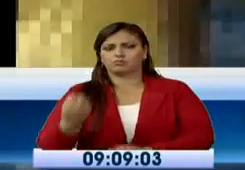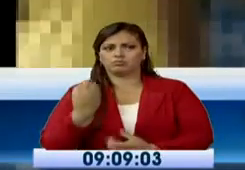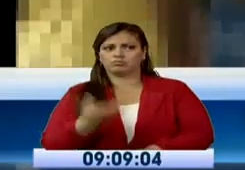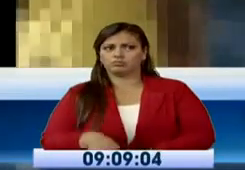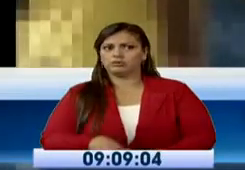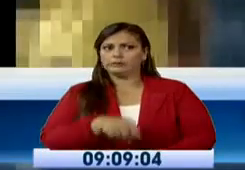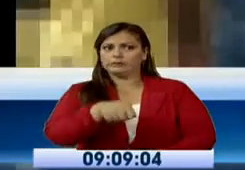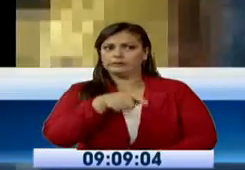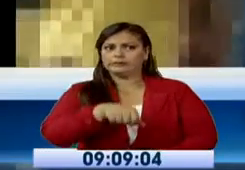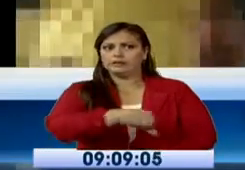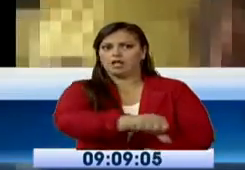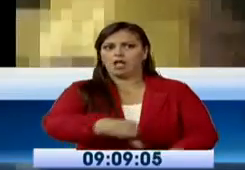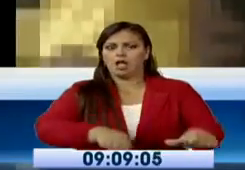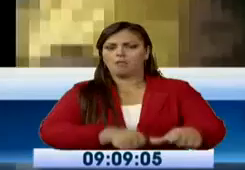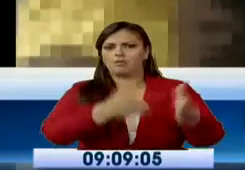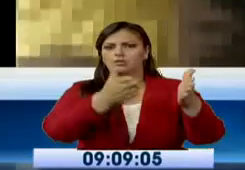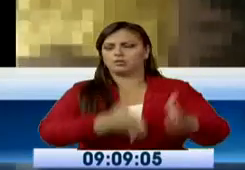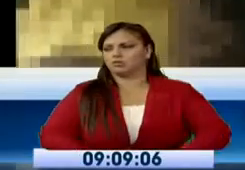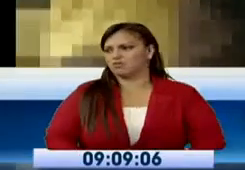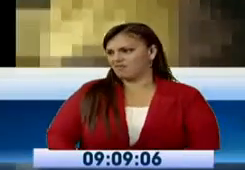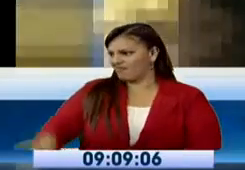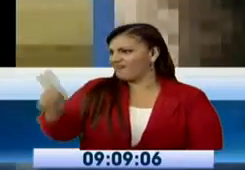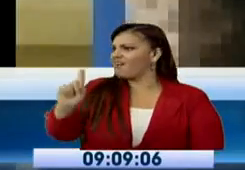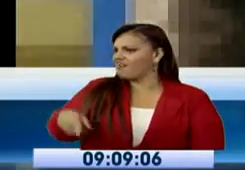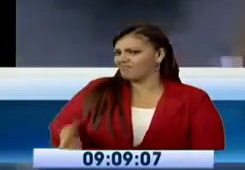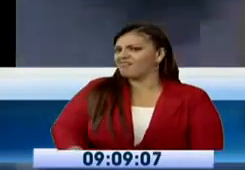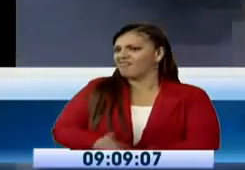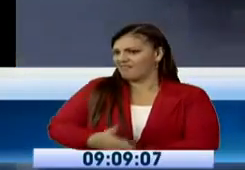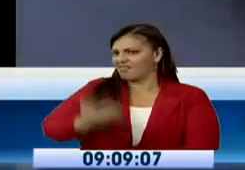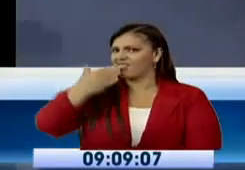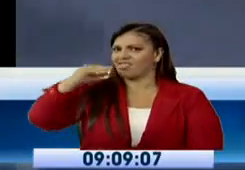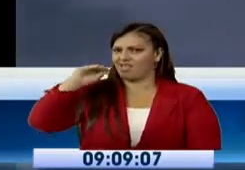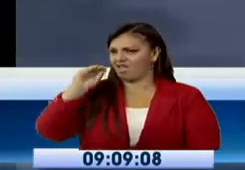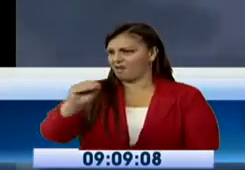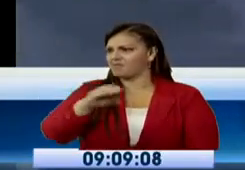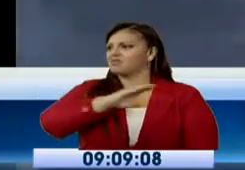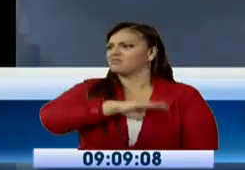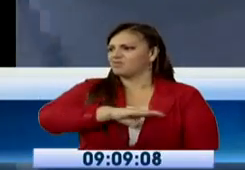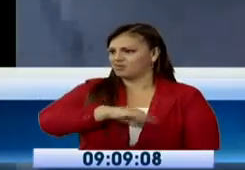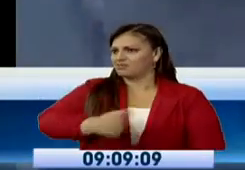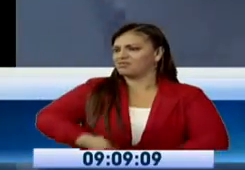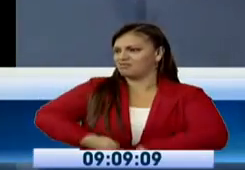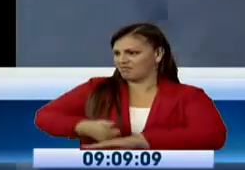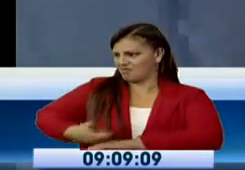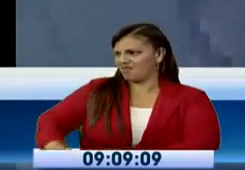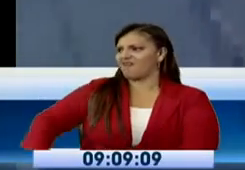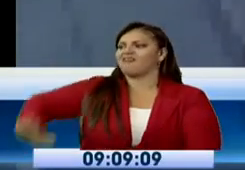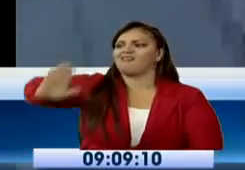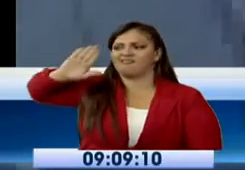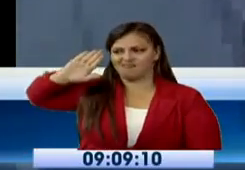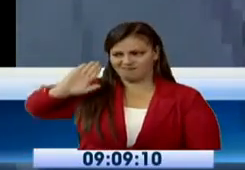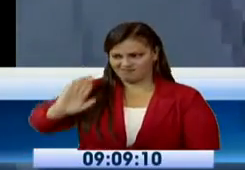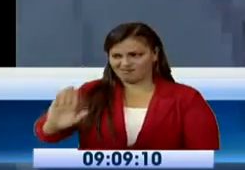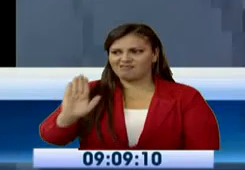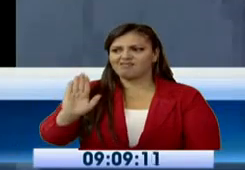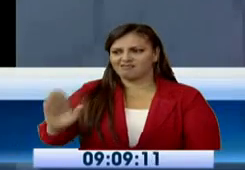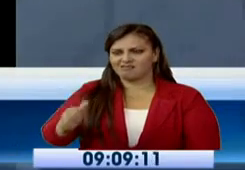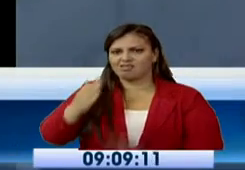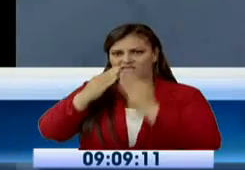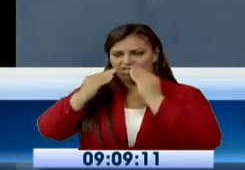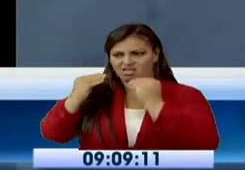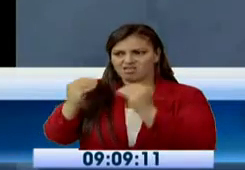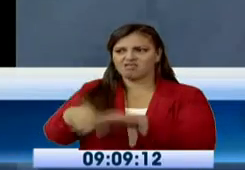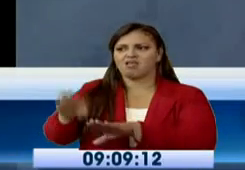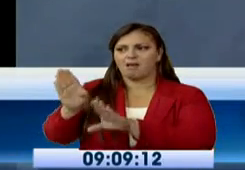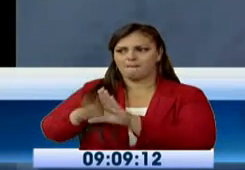de internamiento. Nos fueron amenazando que ya van a ver quién es quién, que ya no saben quién